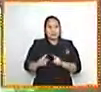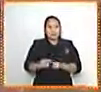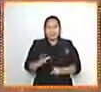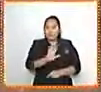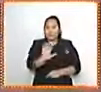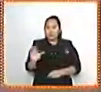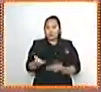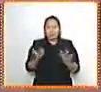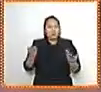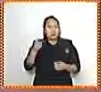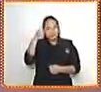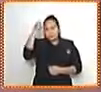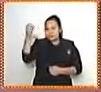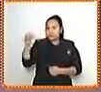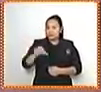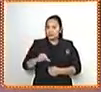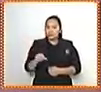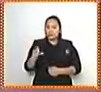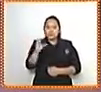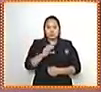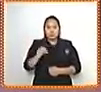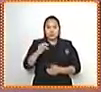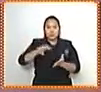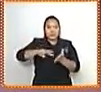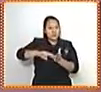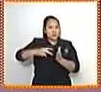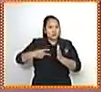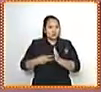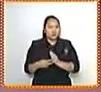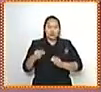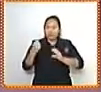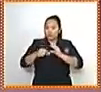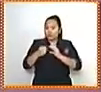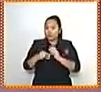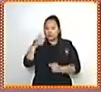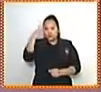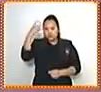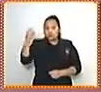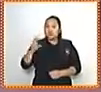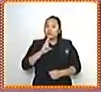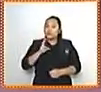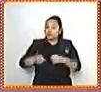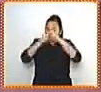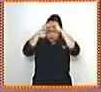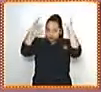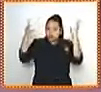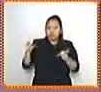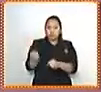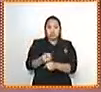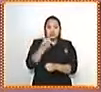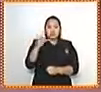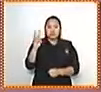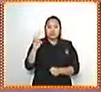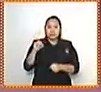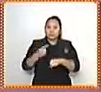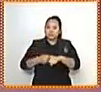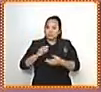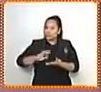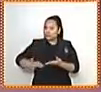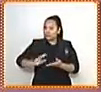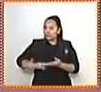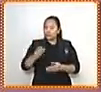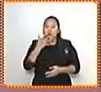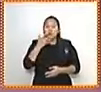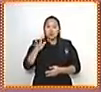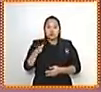qué soñaron hoy? ¿Y ya buscaron lo que significa en la guía de sueños? Vive todos tus sueños ganando 60 veces tu inversión. Mucha